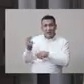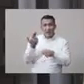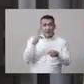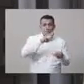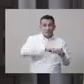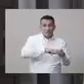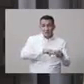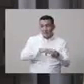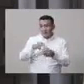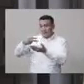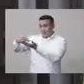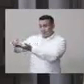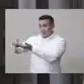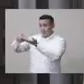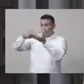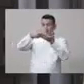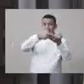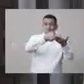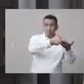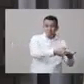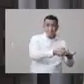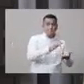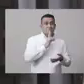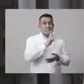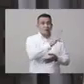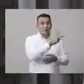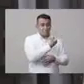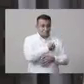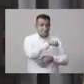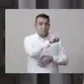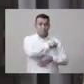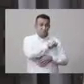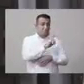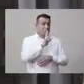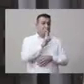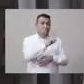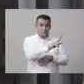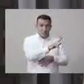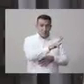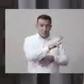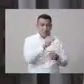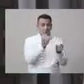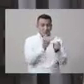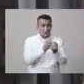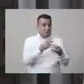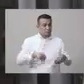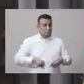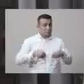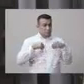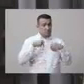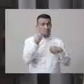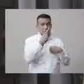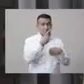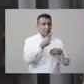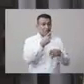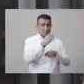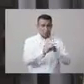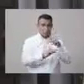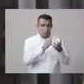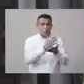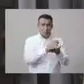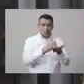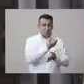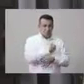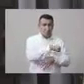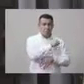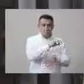mejorando su pronóstico y favoreciendo, por supuesto, su recuperación. Es importante recordar que quien presente